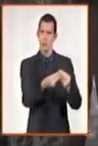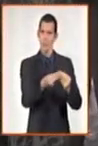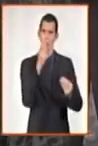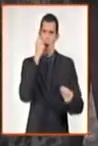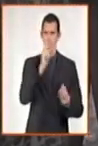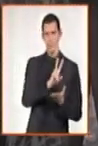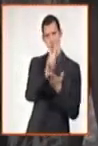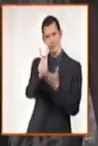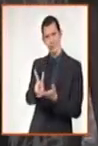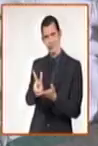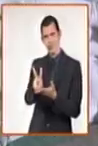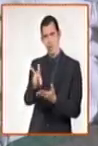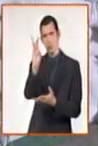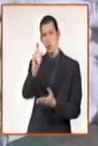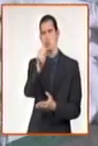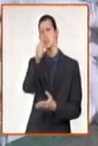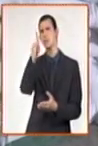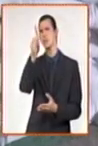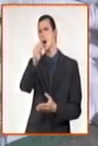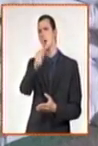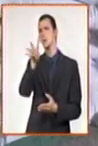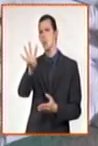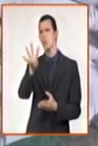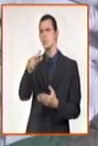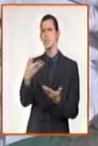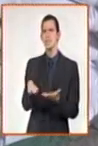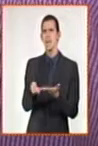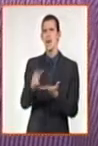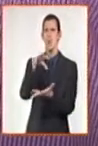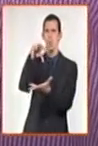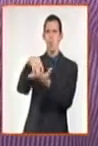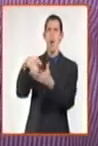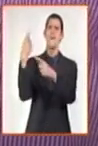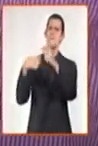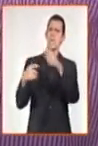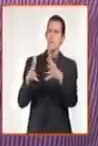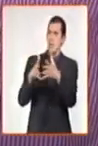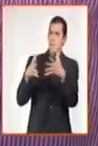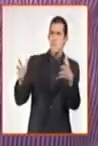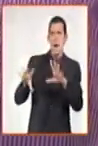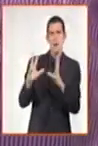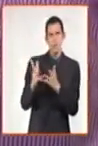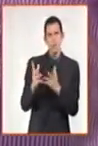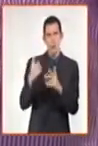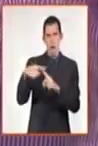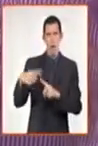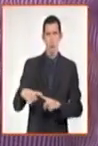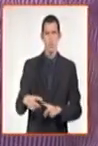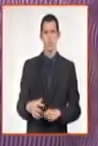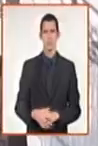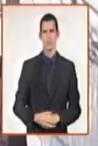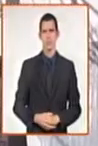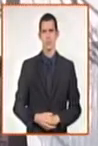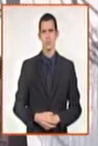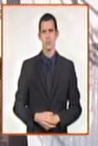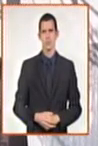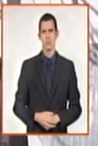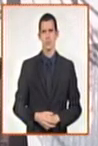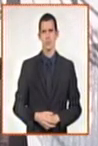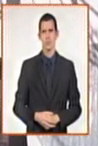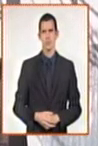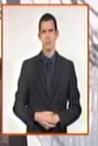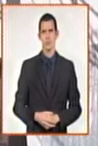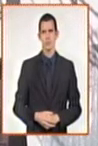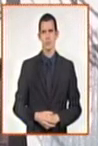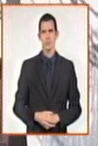número 114 de la empresa mayorista. En un encuentro con sus trabajadores, constató la disponibilidad de los